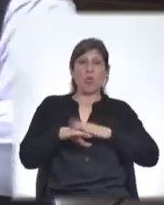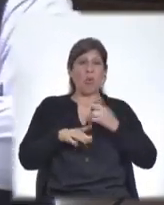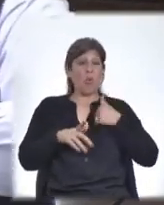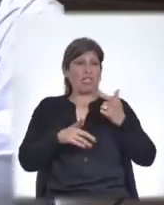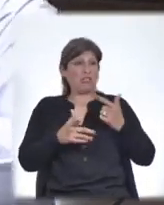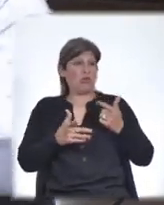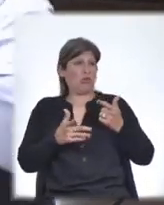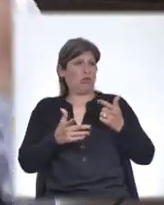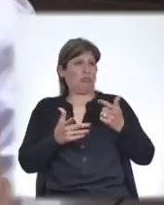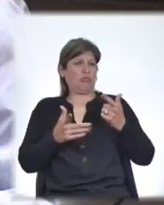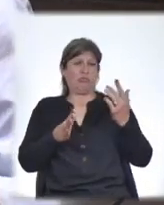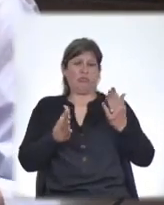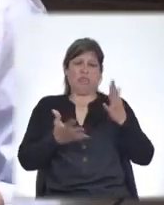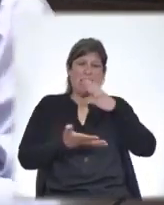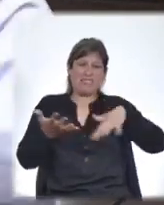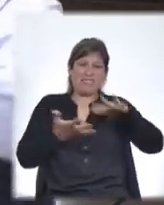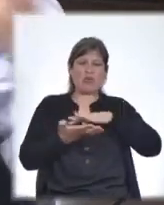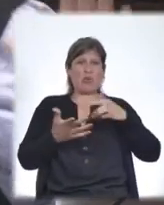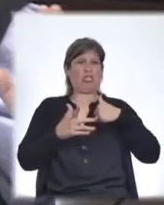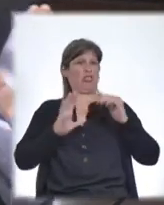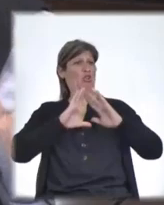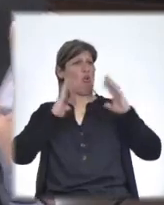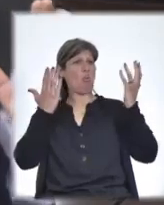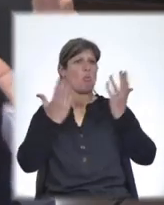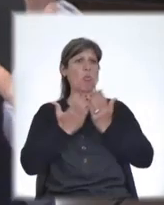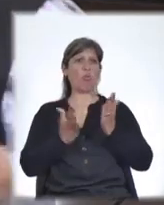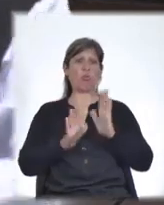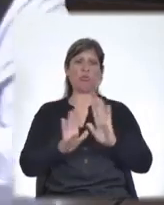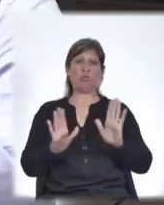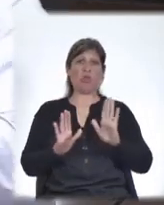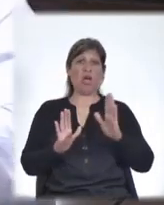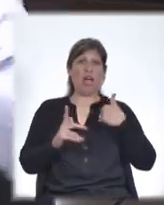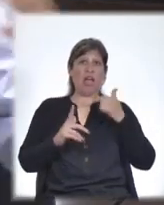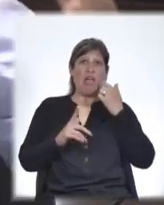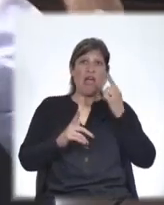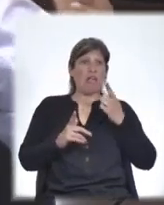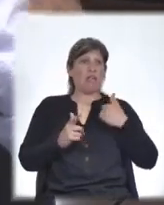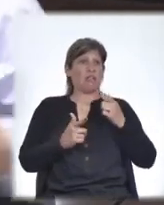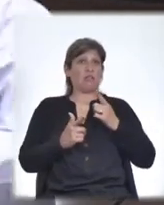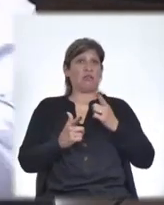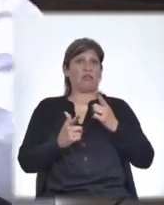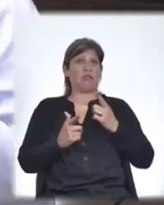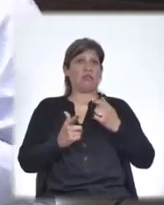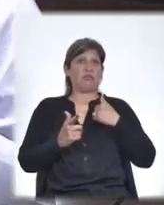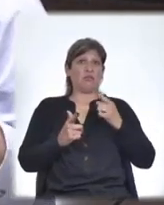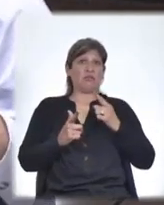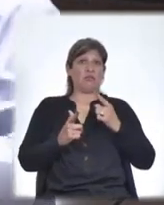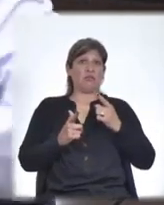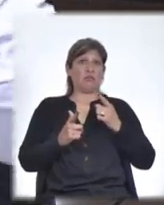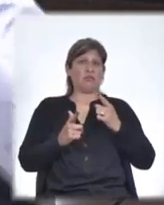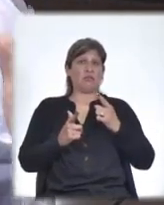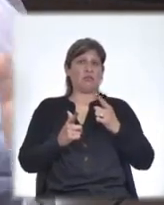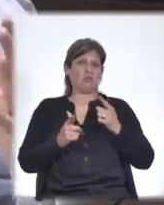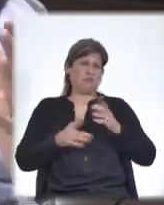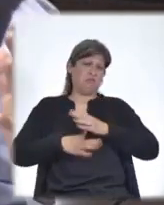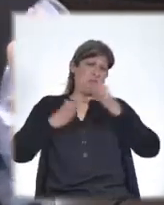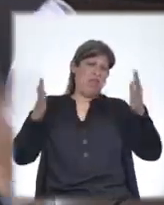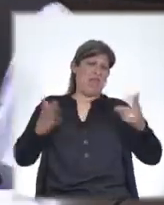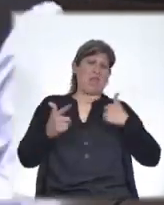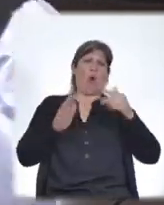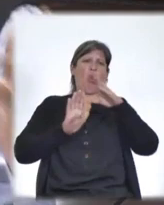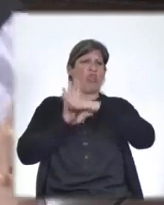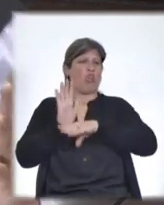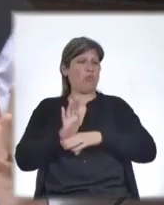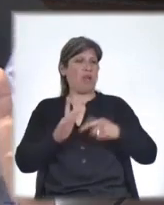enorme situación en la que el mundo entero está desplegando portentosos, enormes programas